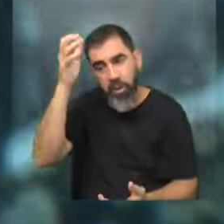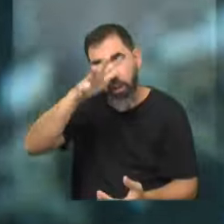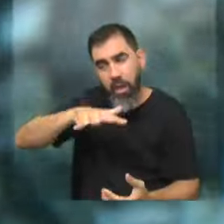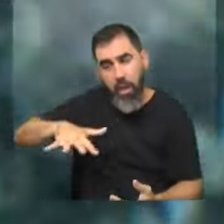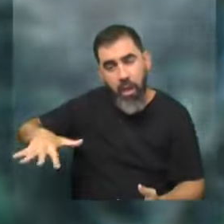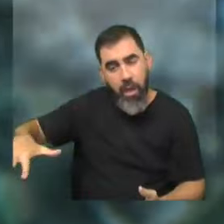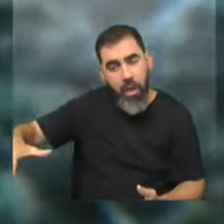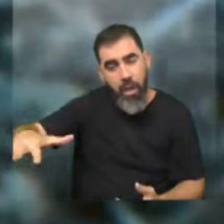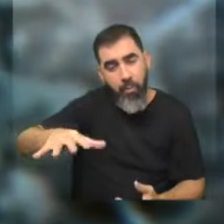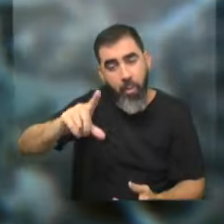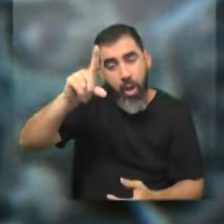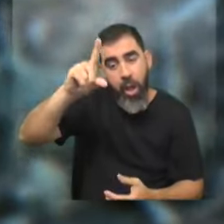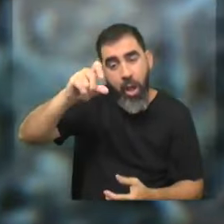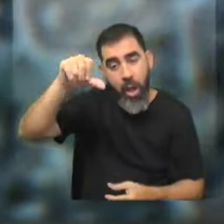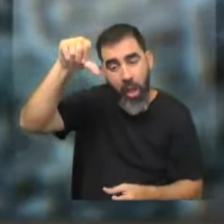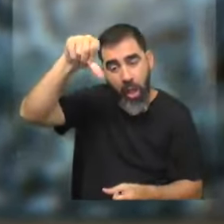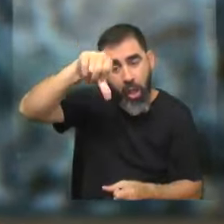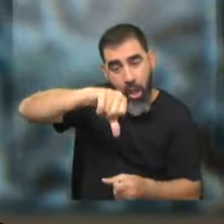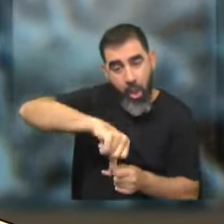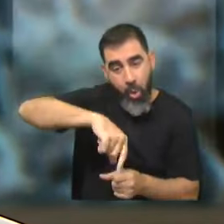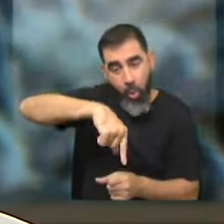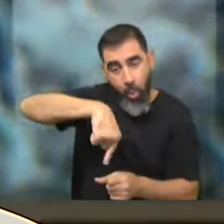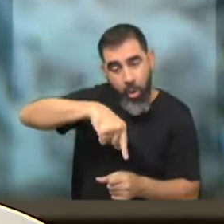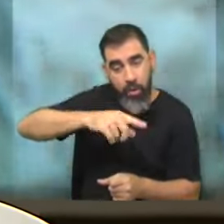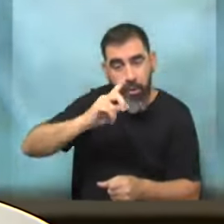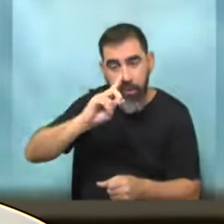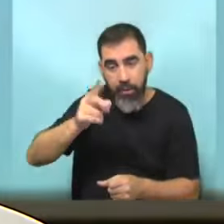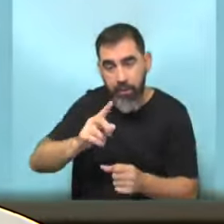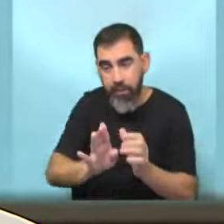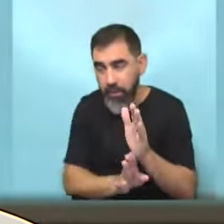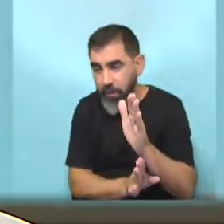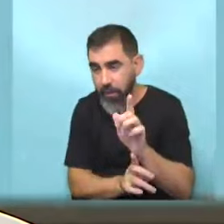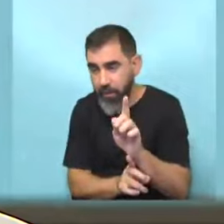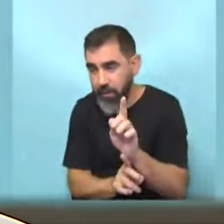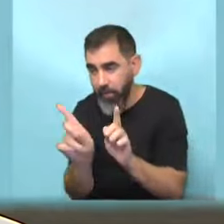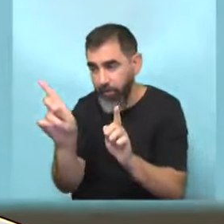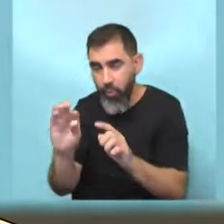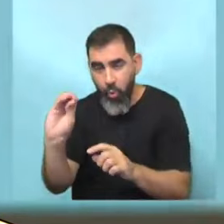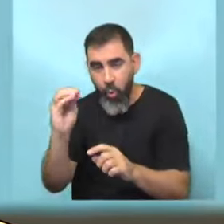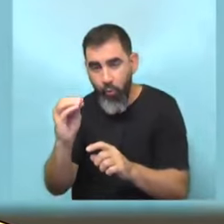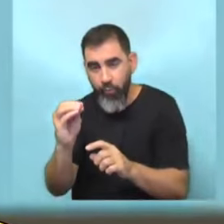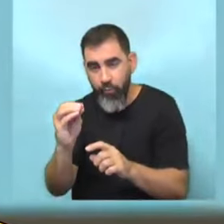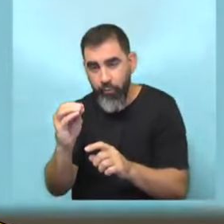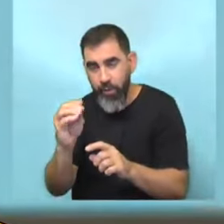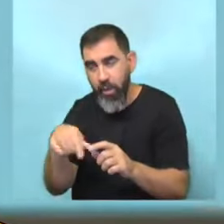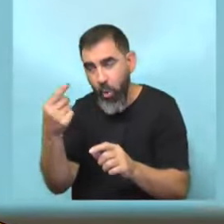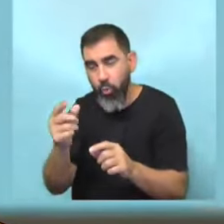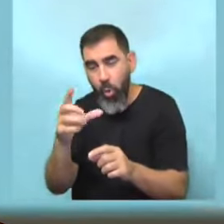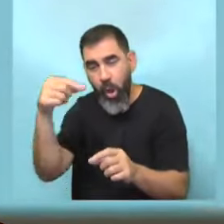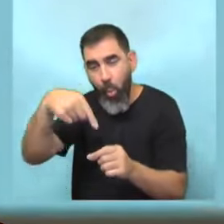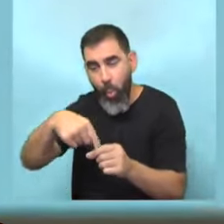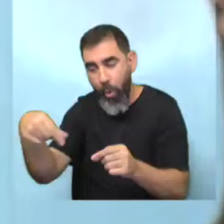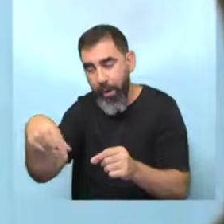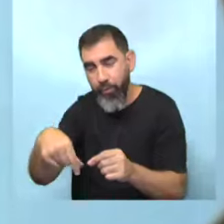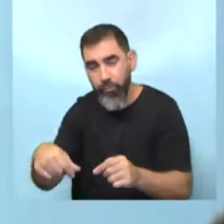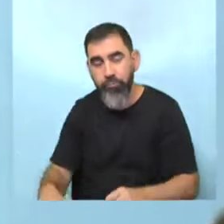ya pongo el agua dentro de unos orificios e inmediatamente, si es de un juvenil, me aparece el siguiente orificio. O sea, el